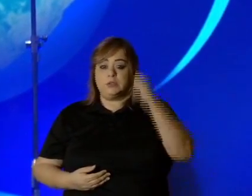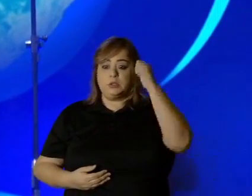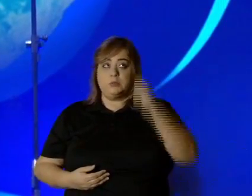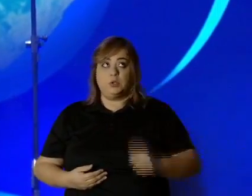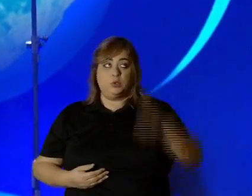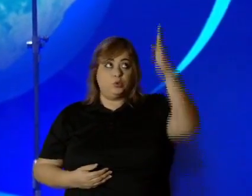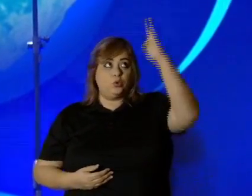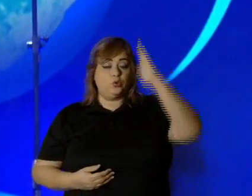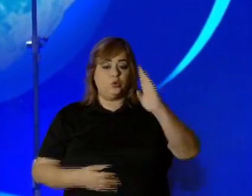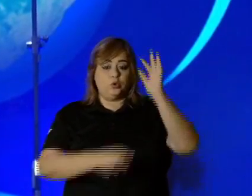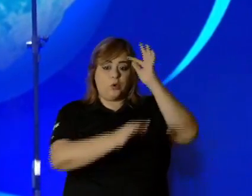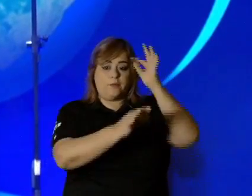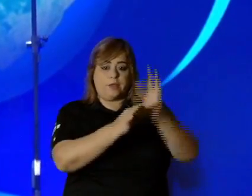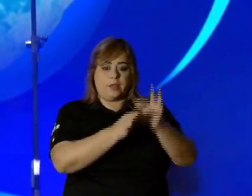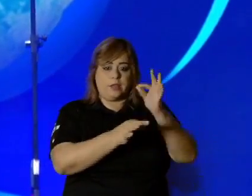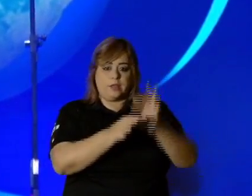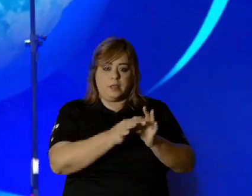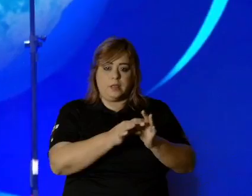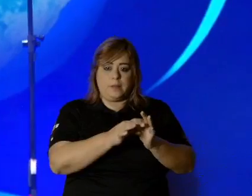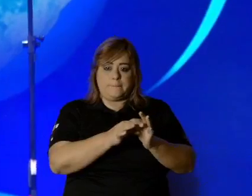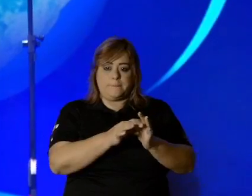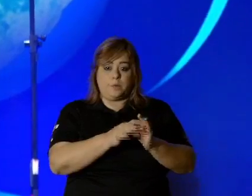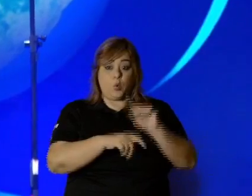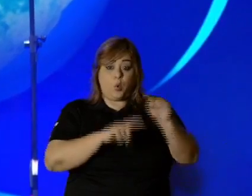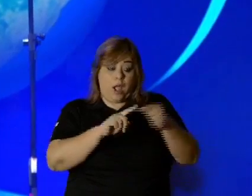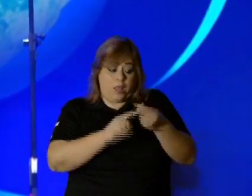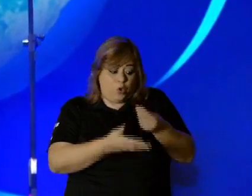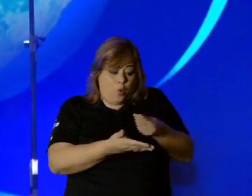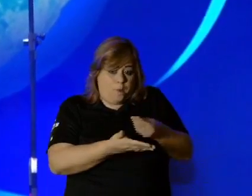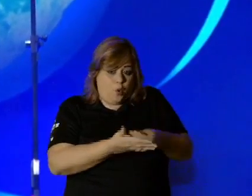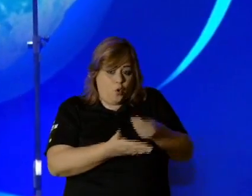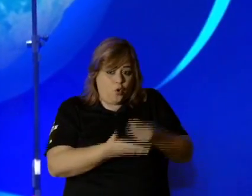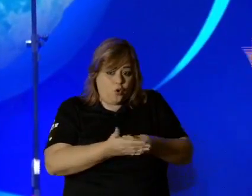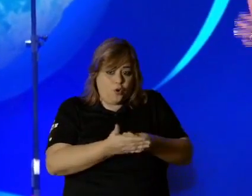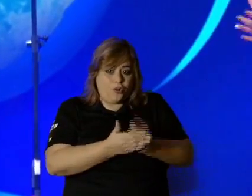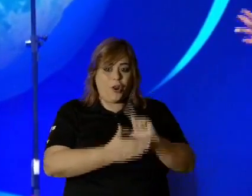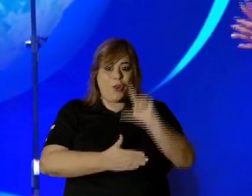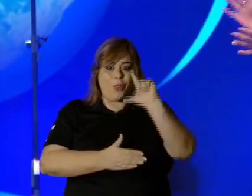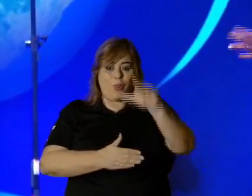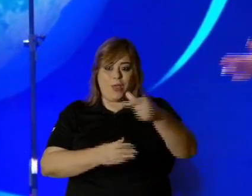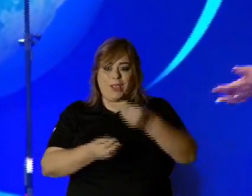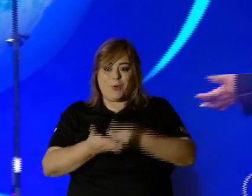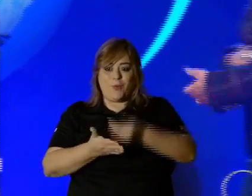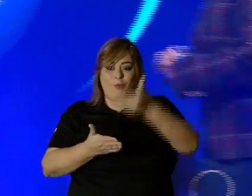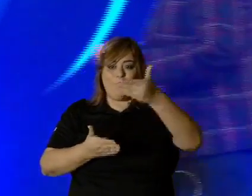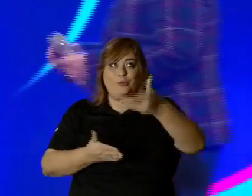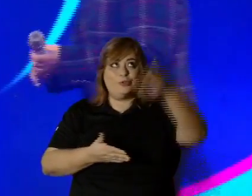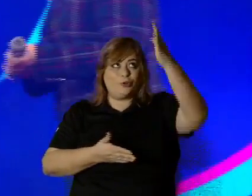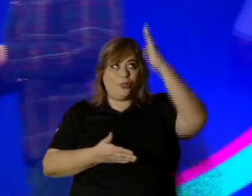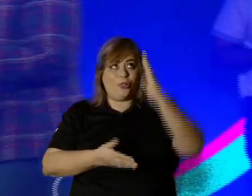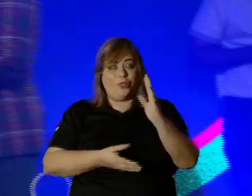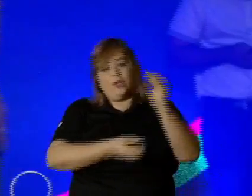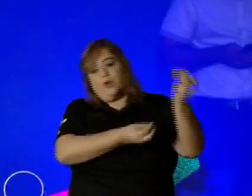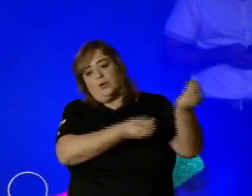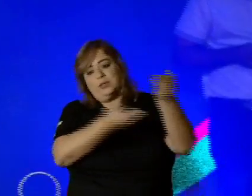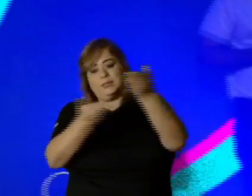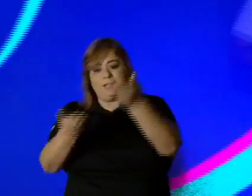fiel. En lo poco me eres fiel, en lo mucho te pondré. Que Dios les bendiga.